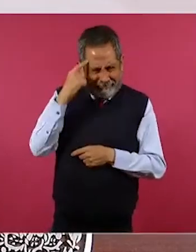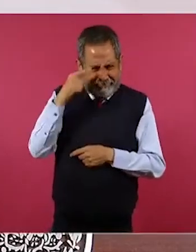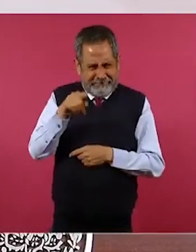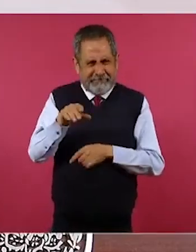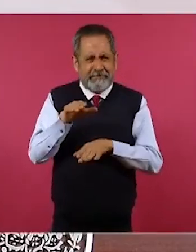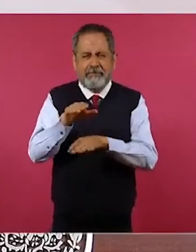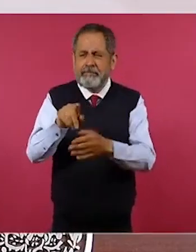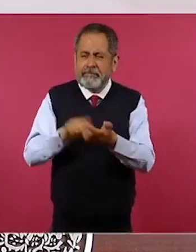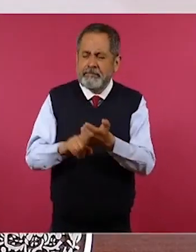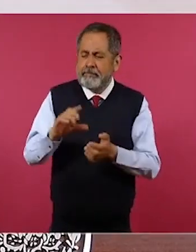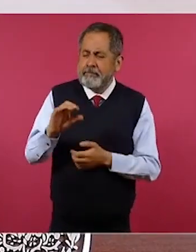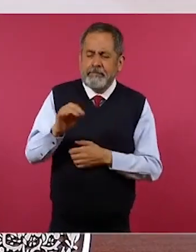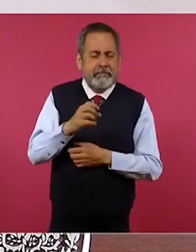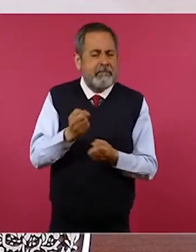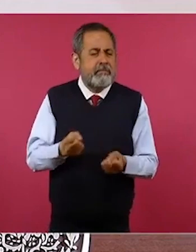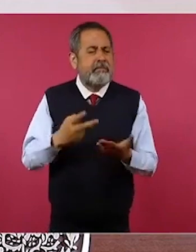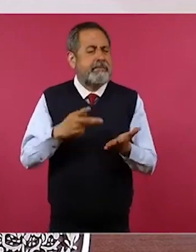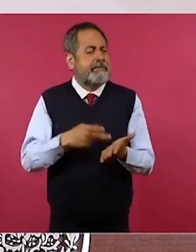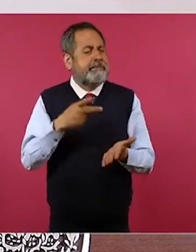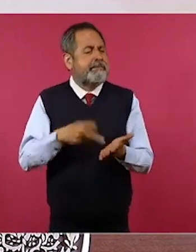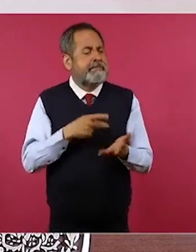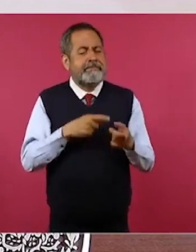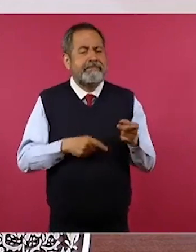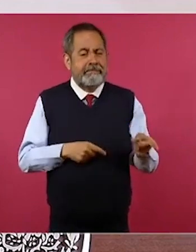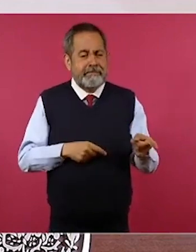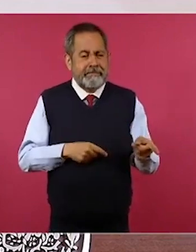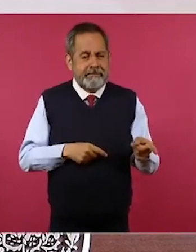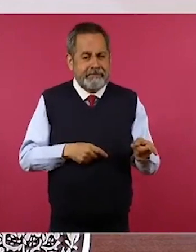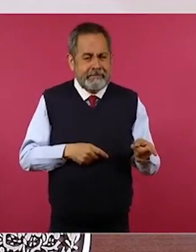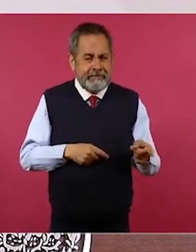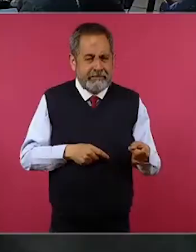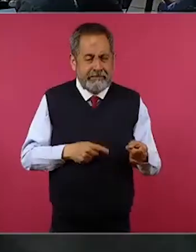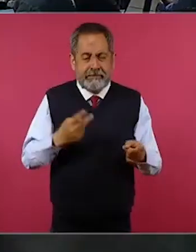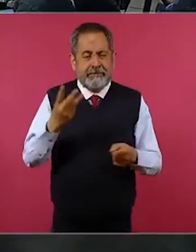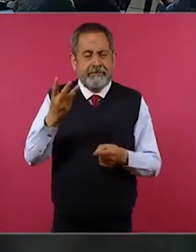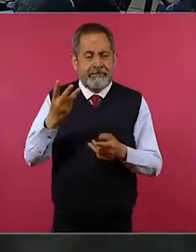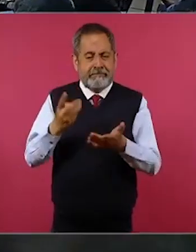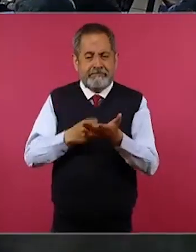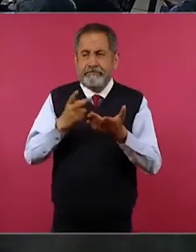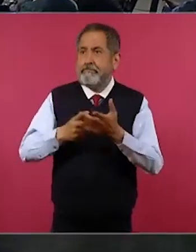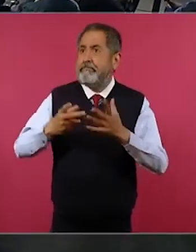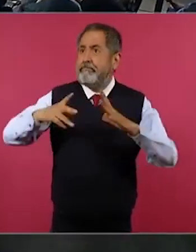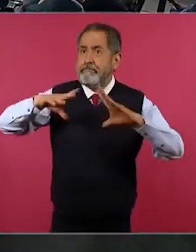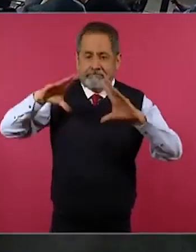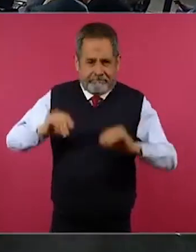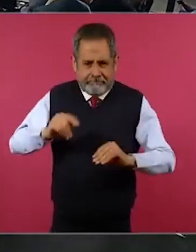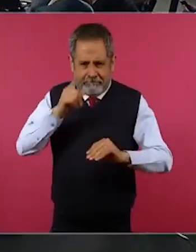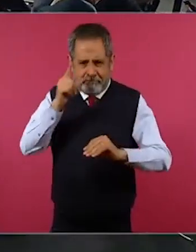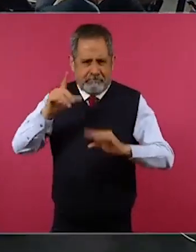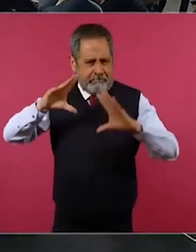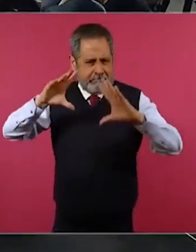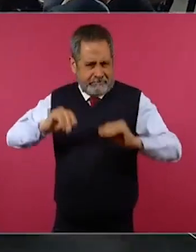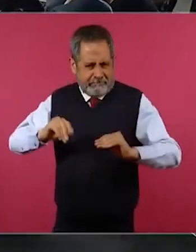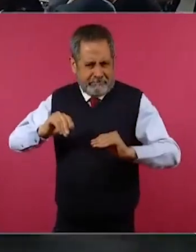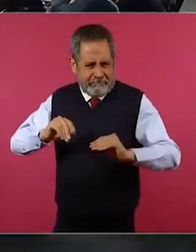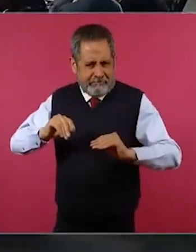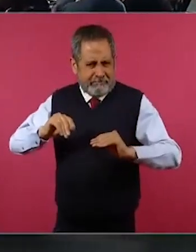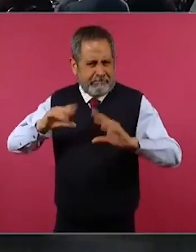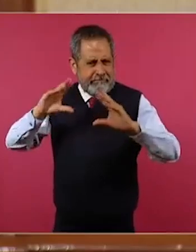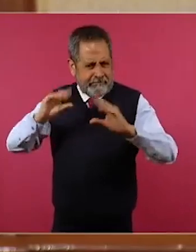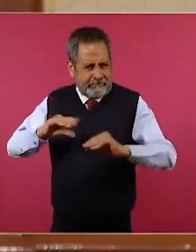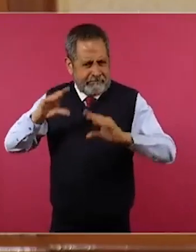las menciones, sobre los tres apagones que hubieron, creo que en